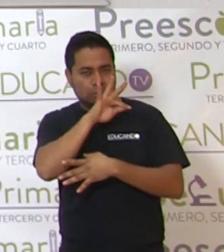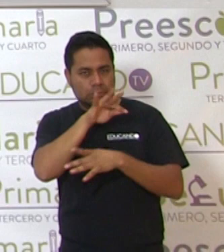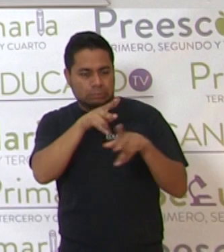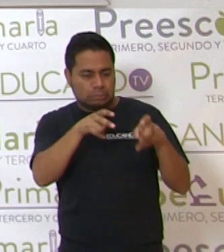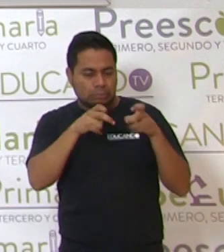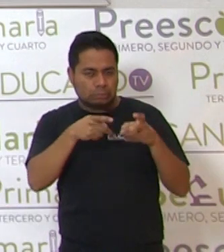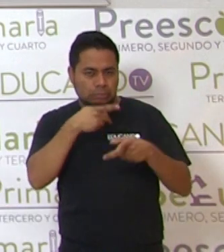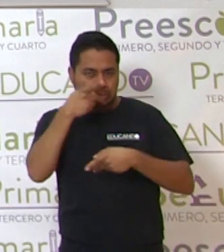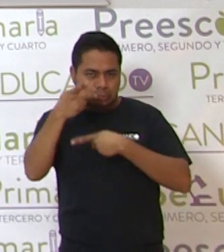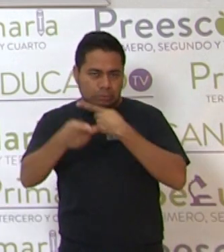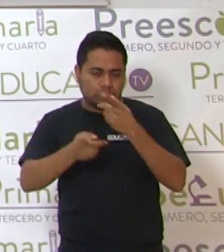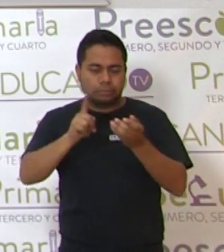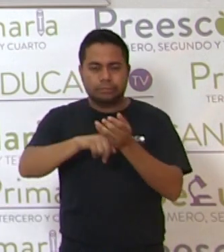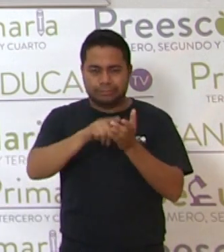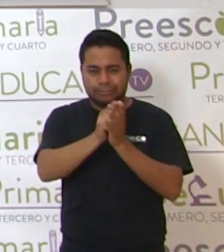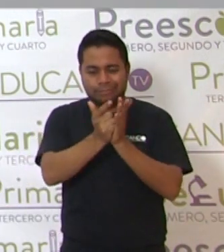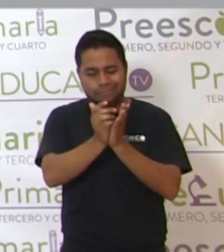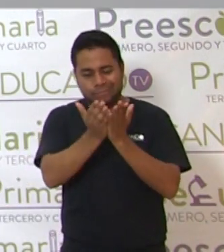en este pequeño libro,